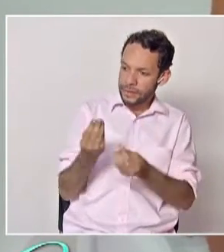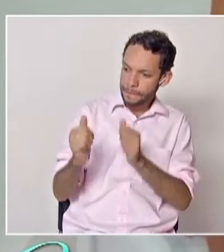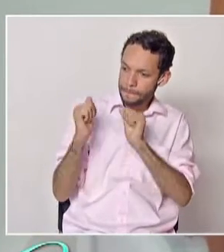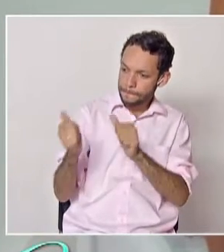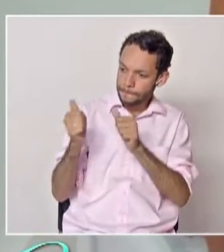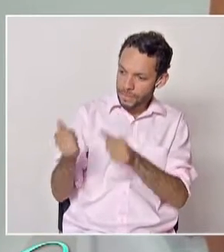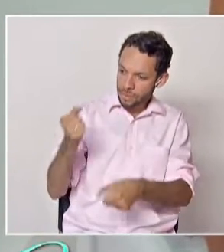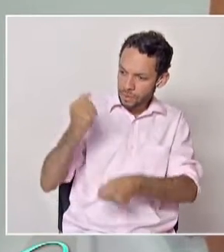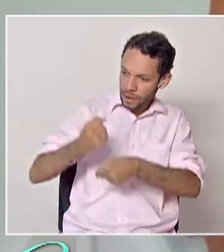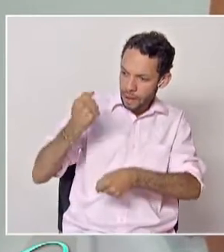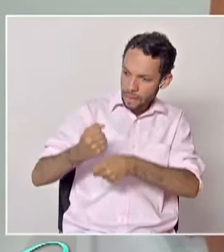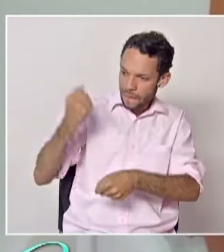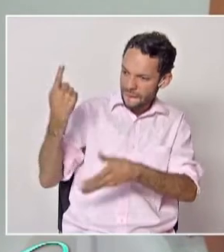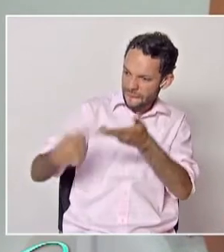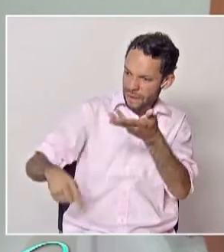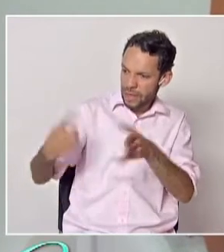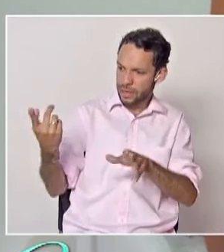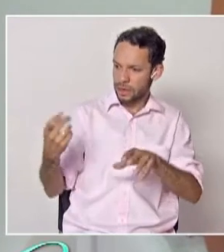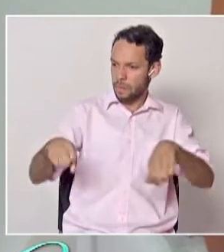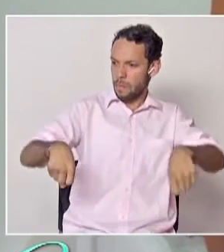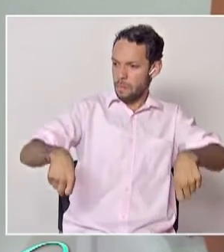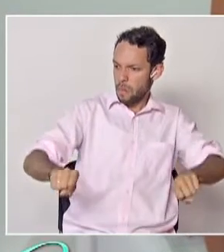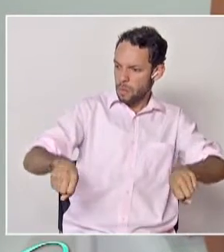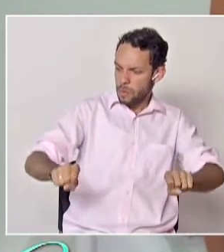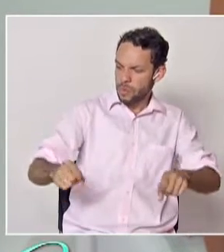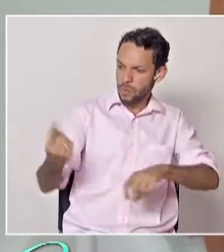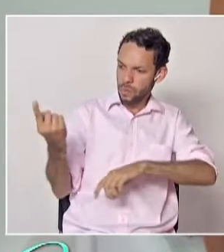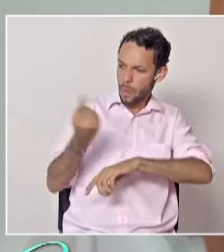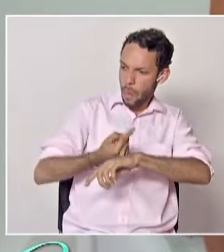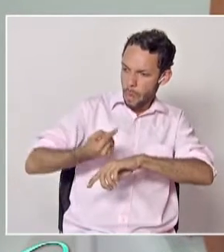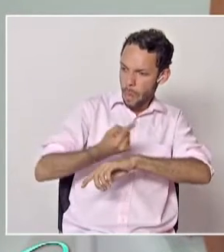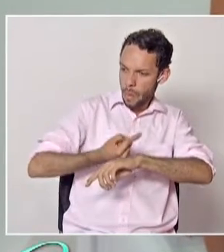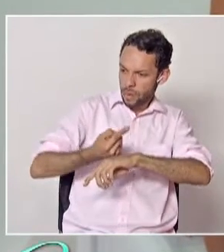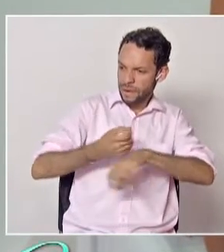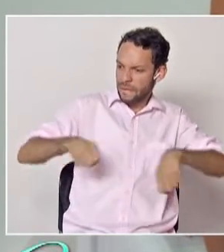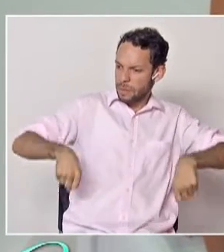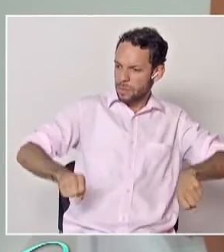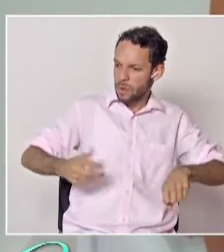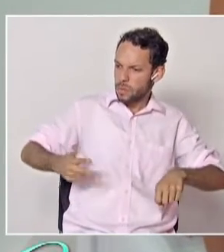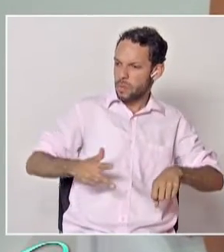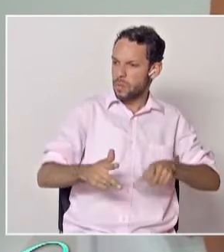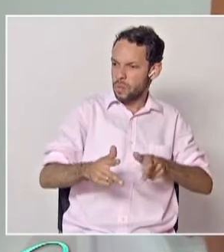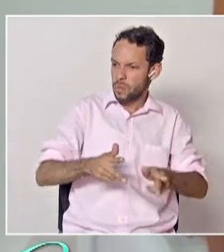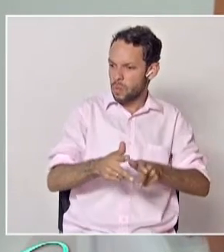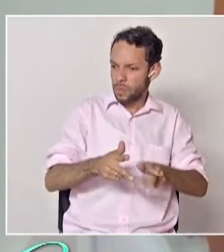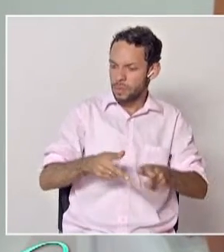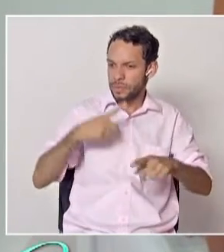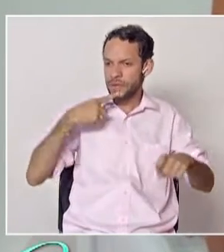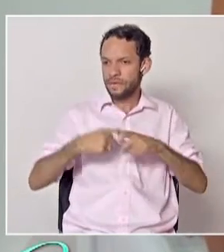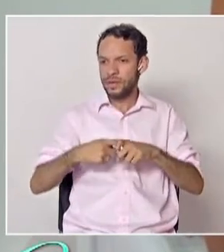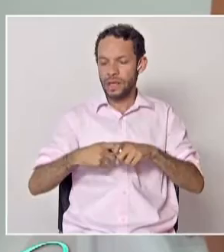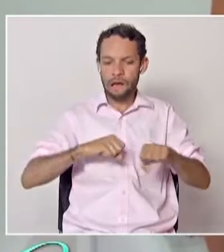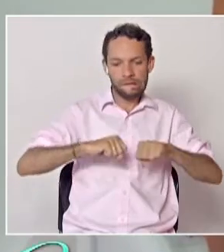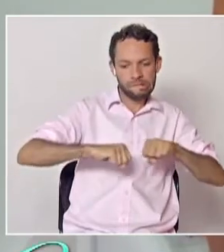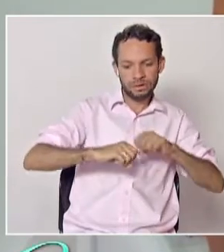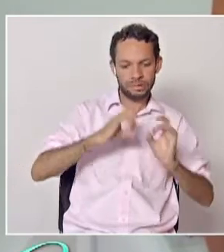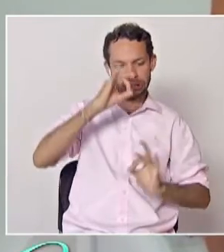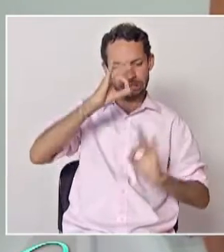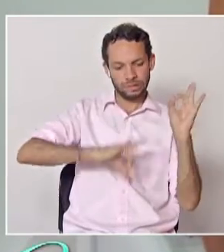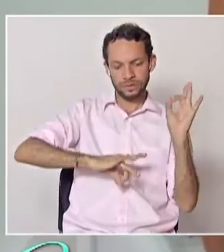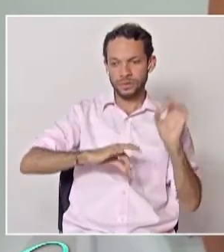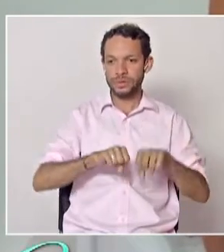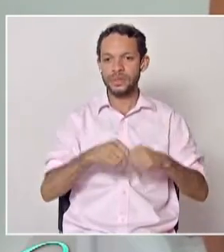trabaja, está en una moto todo el día, tantas actividades que son el resultado del dolor para